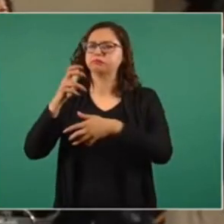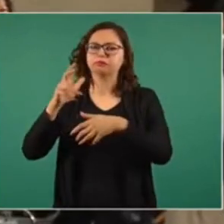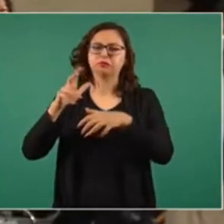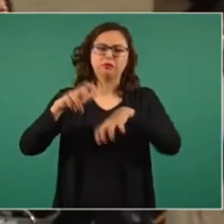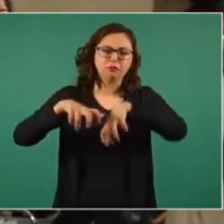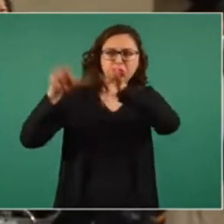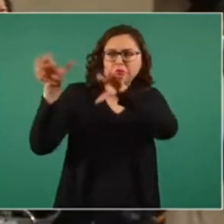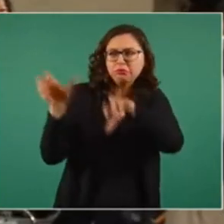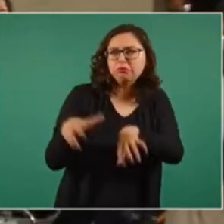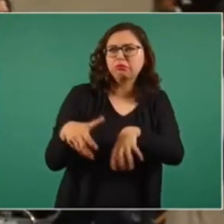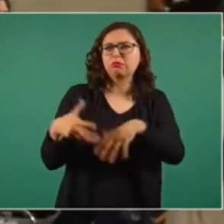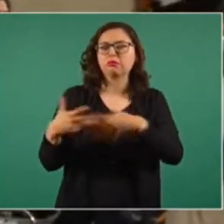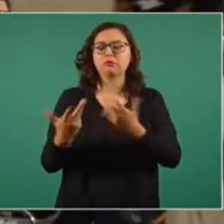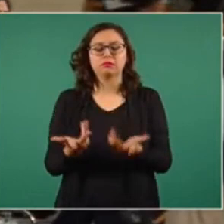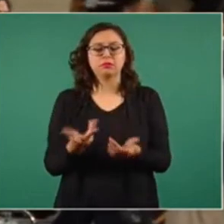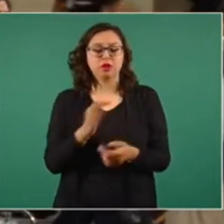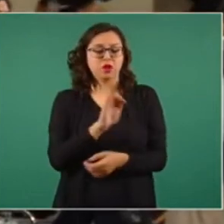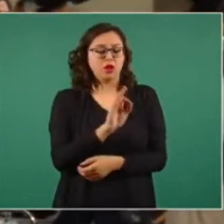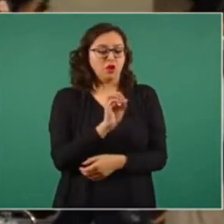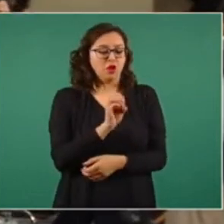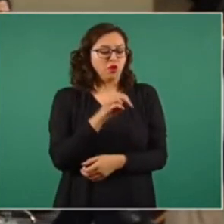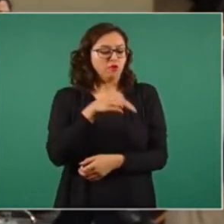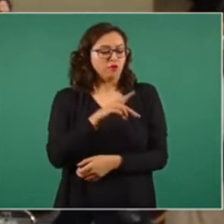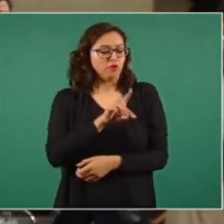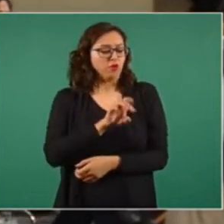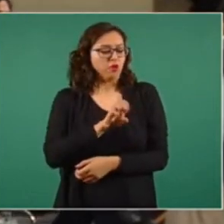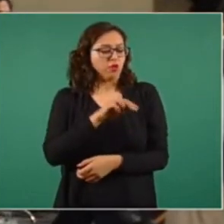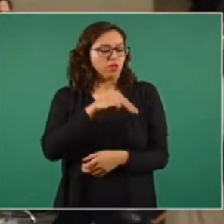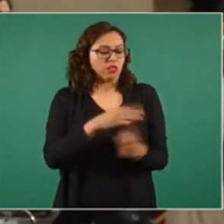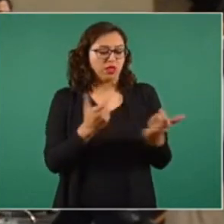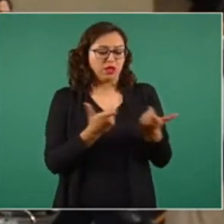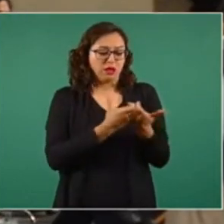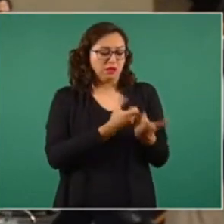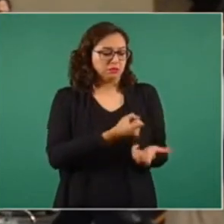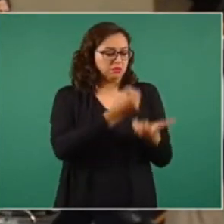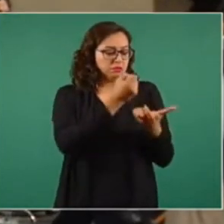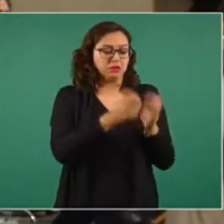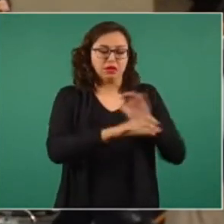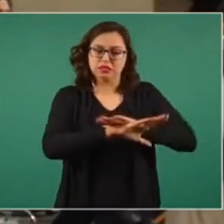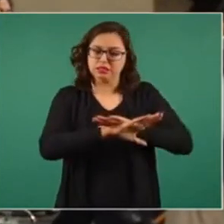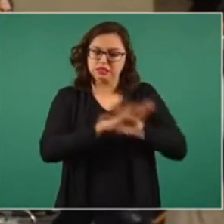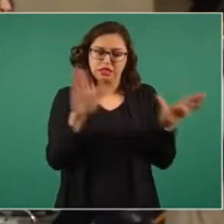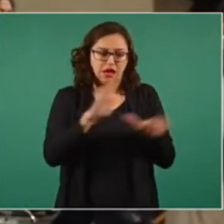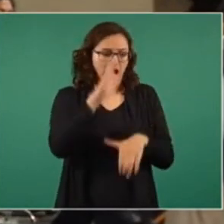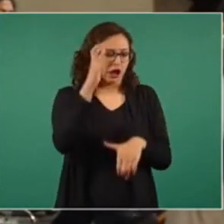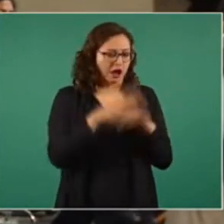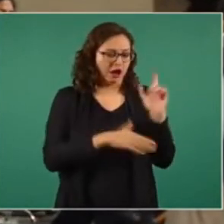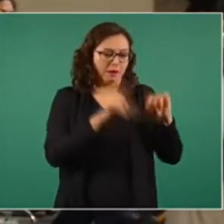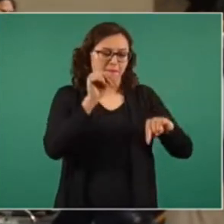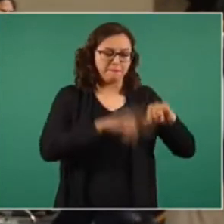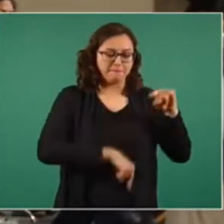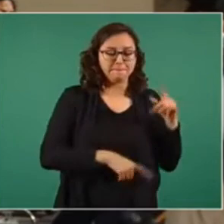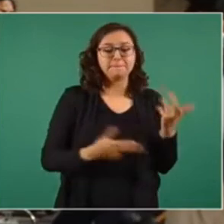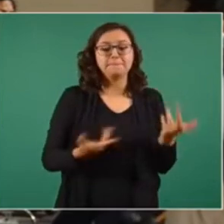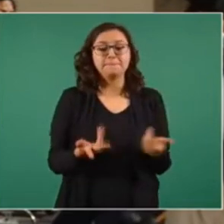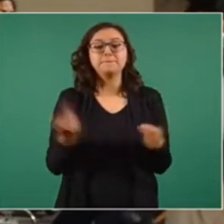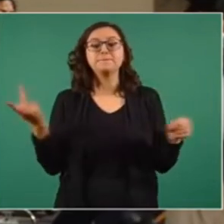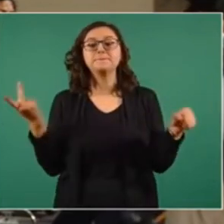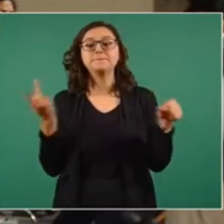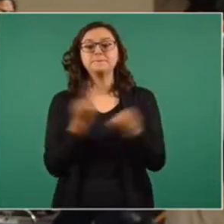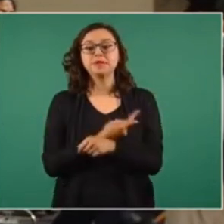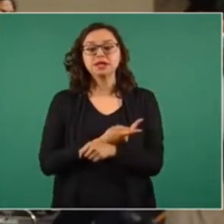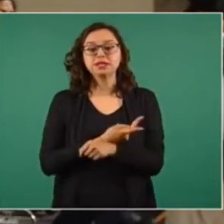extinguió el FONDEM? Porque anteriormente pues, había un desastre natural, al